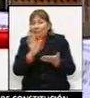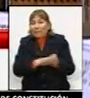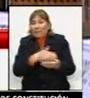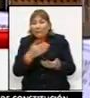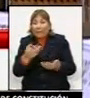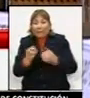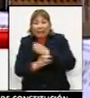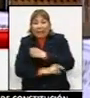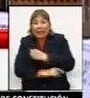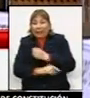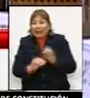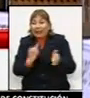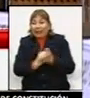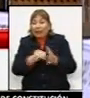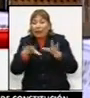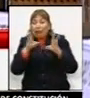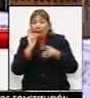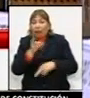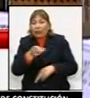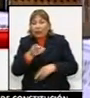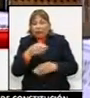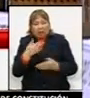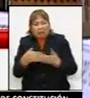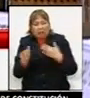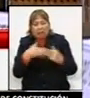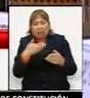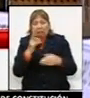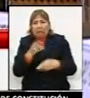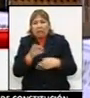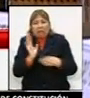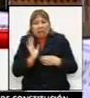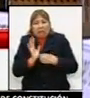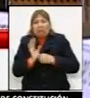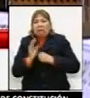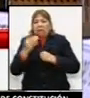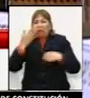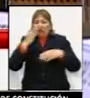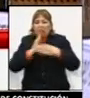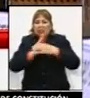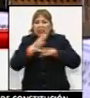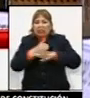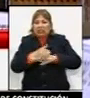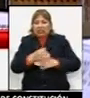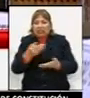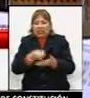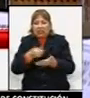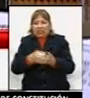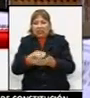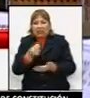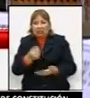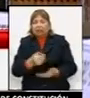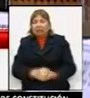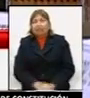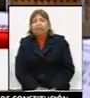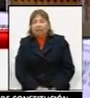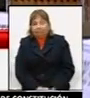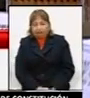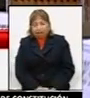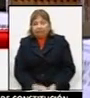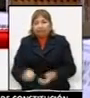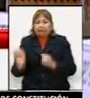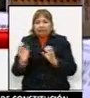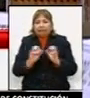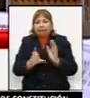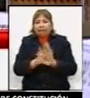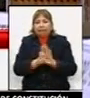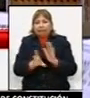que lo prohíba, pero además así se prohíba, en realidad puede ingresar el dinero privado. Hay que hacer las leyes,